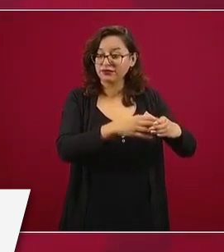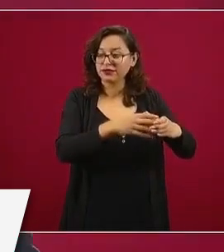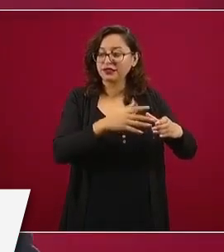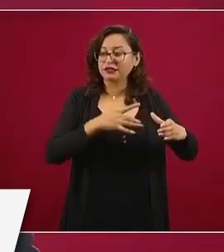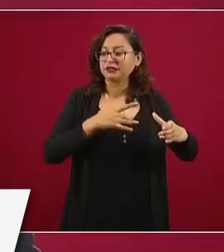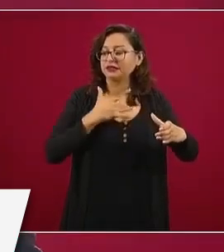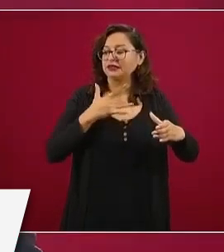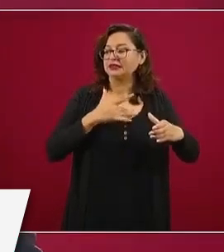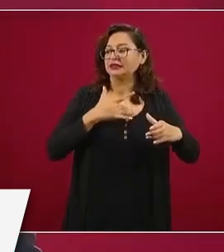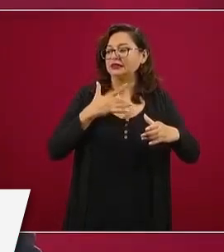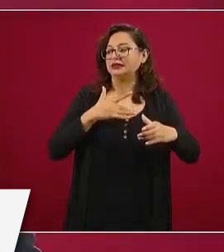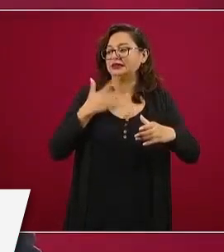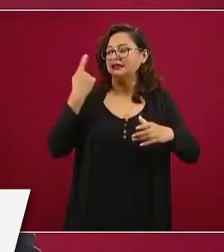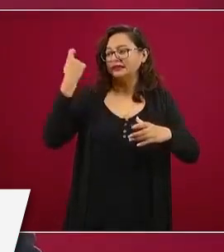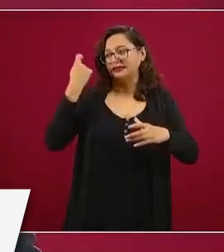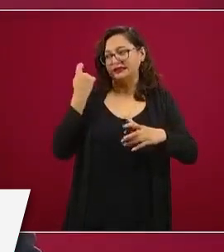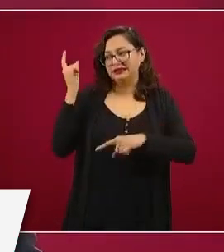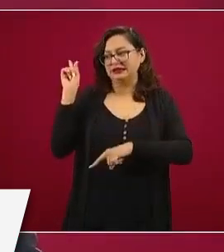tentación.